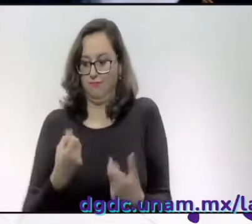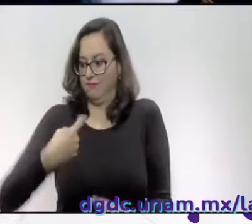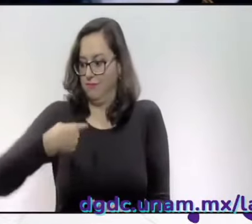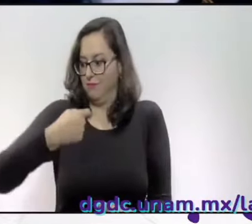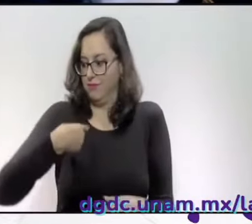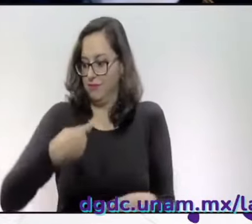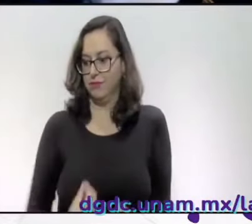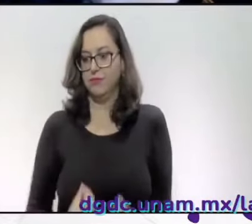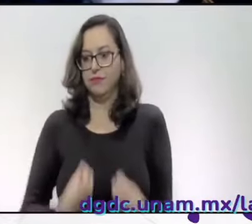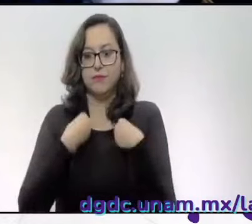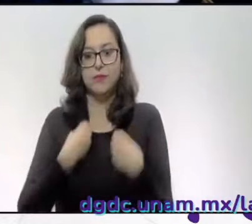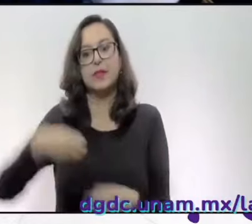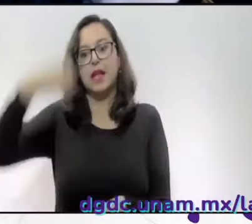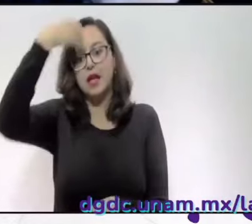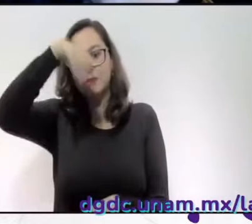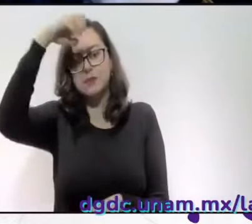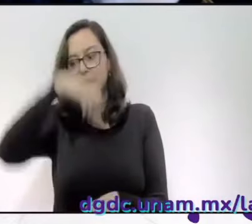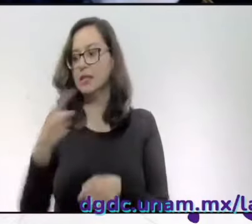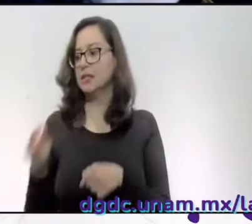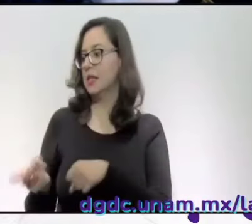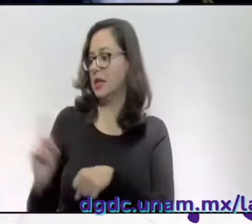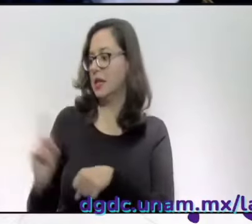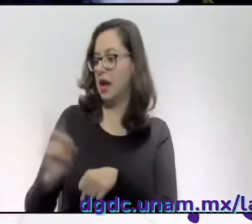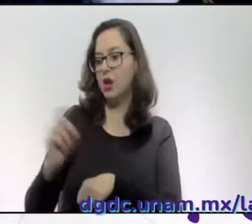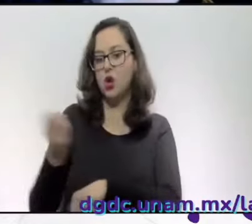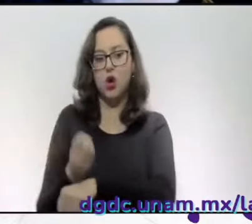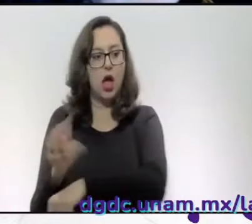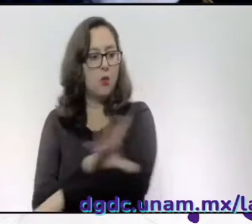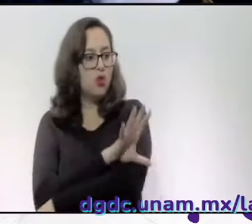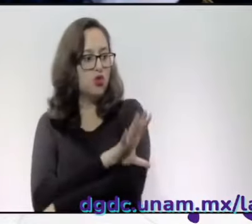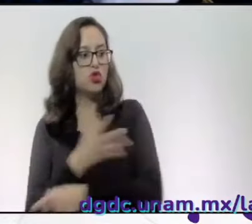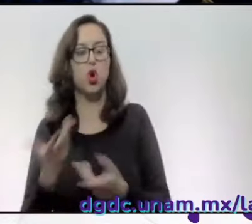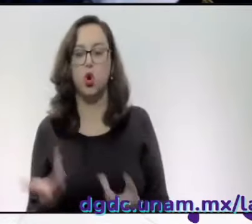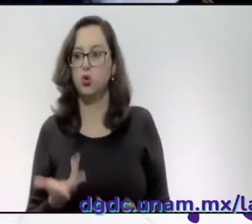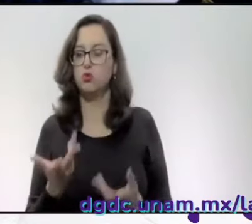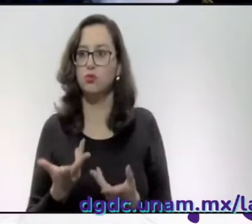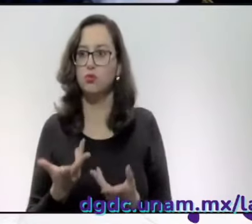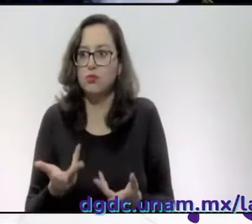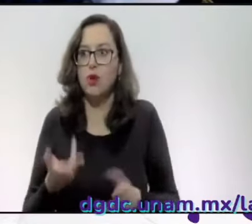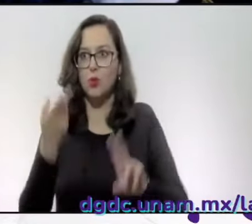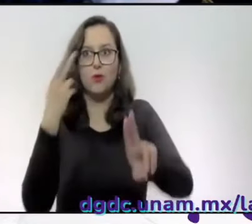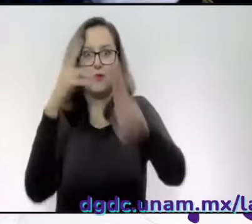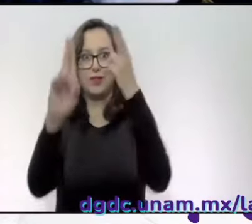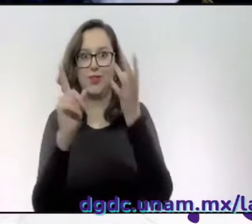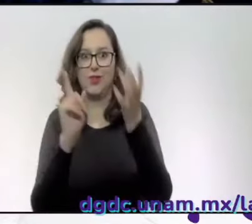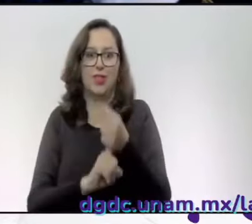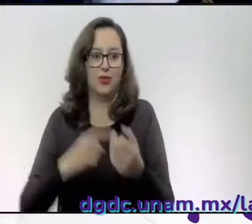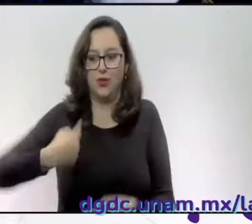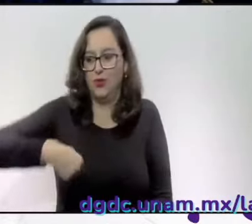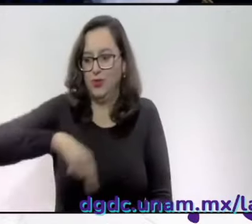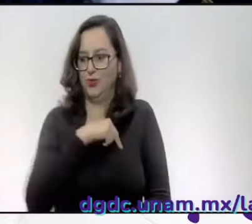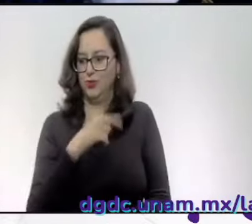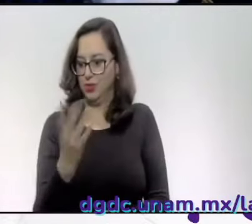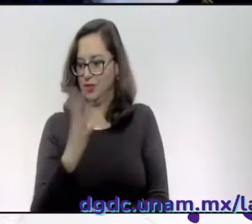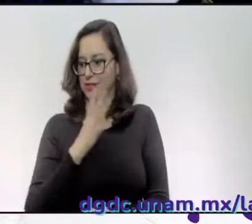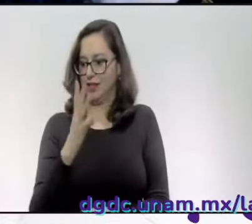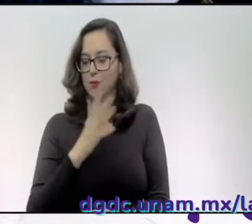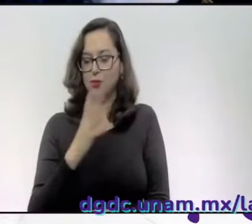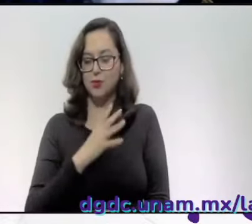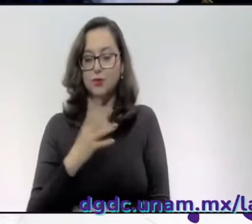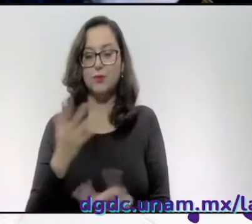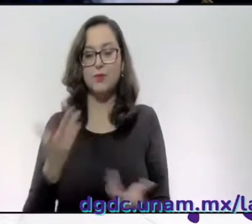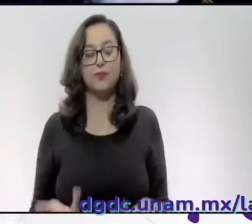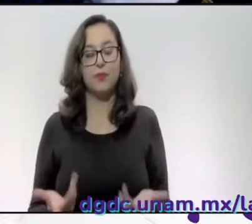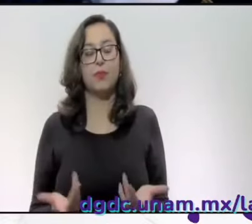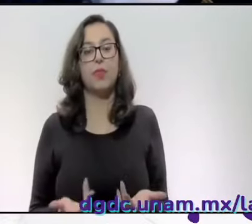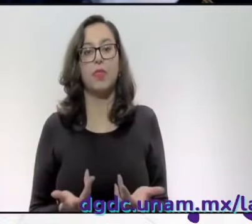nuestras experiencias, nuestras vivencias, nuestras emociones. En ese sentido, y bueno, algunos científicos también